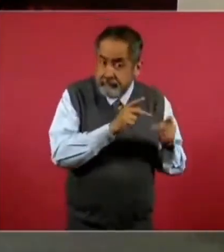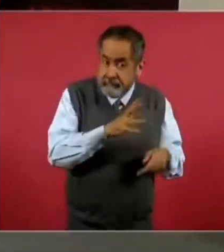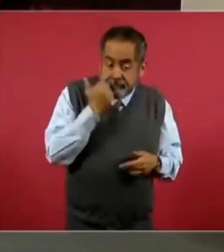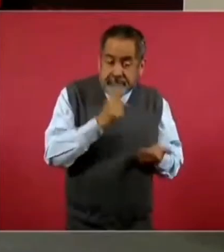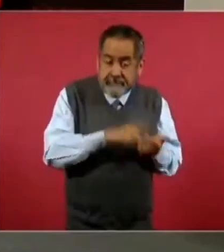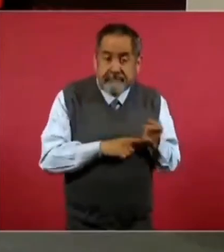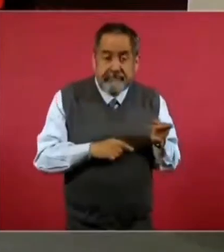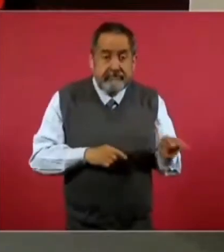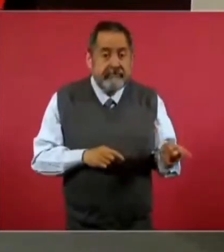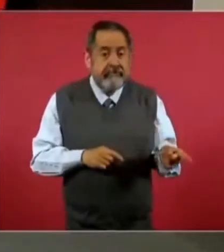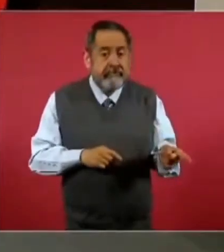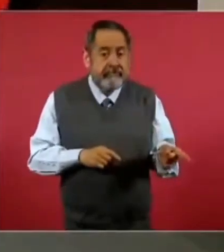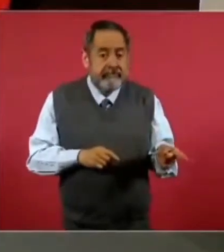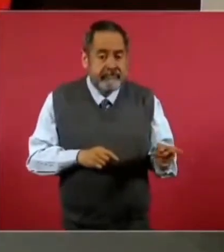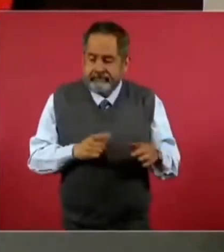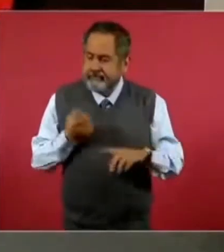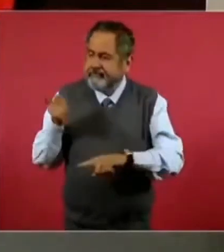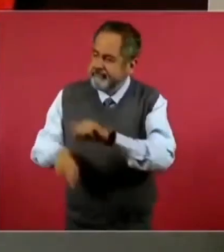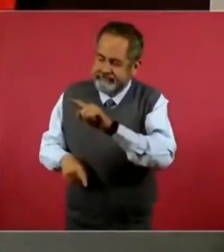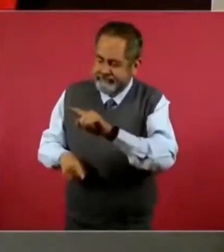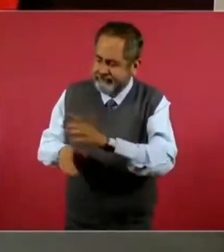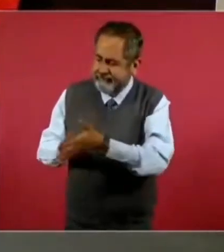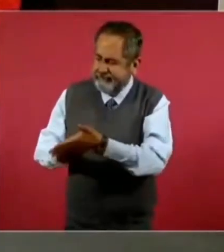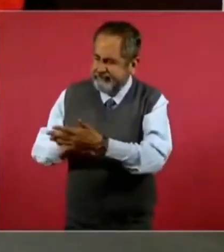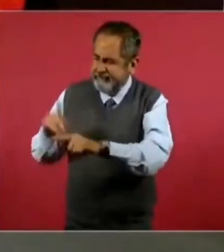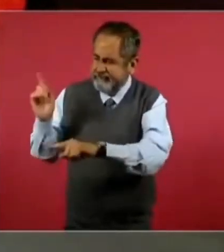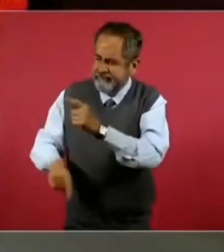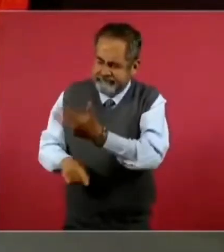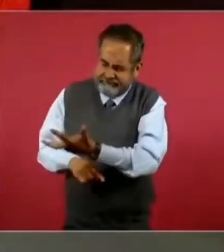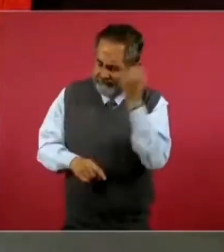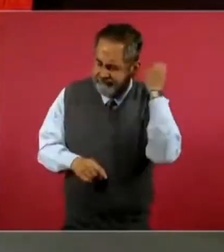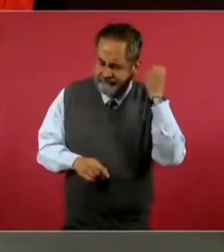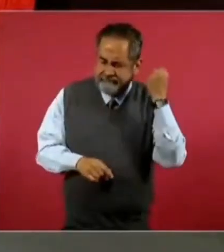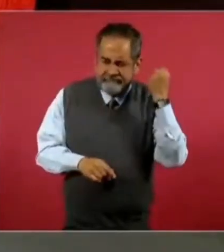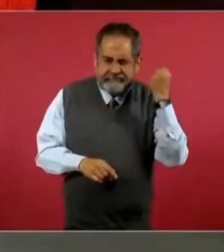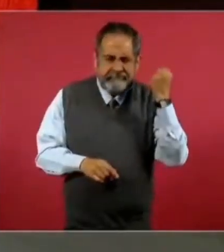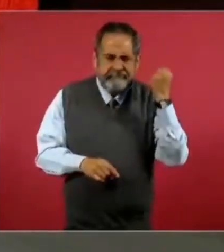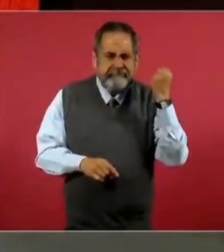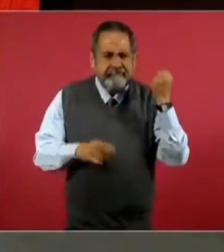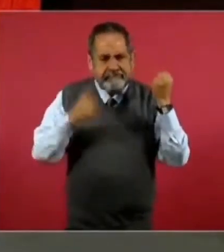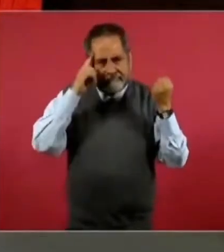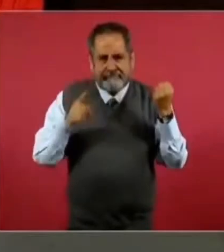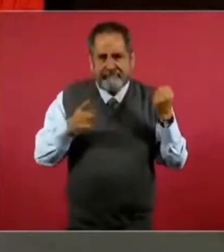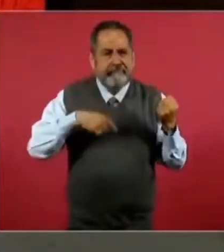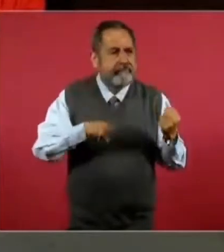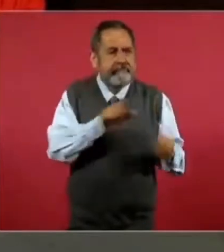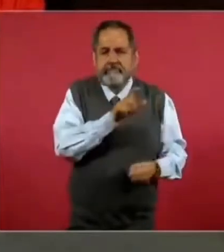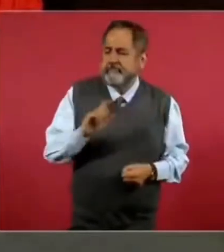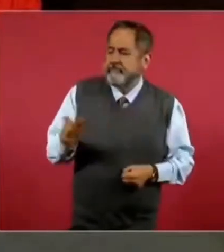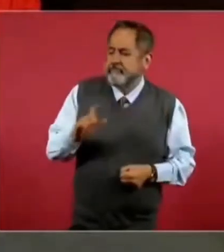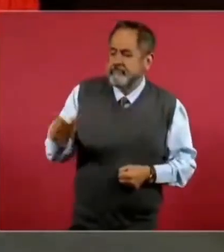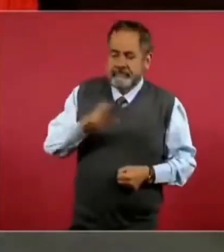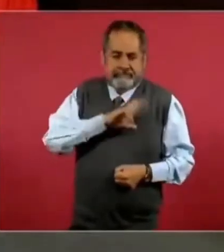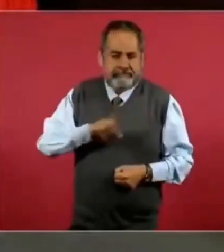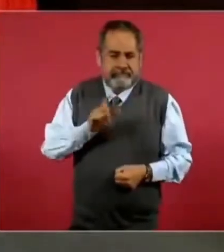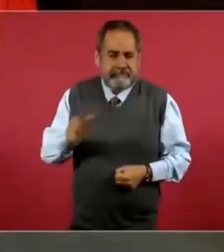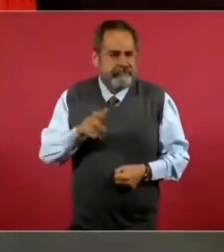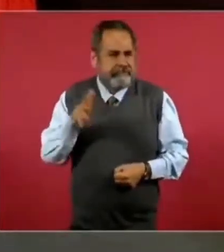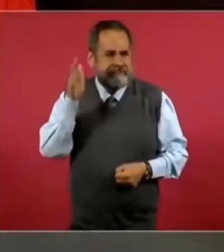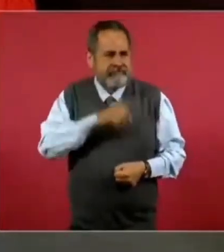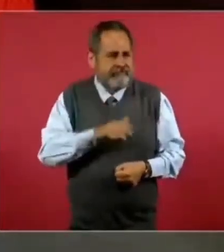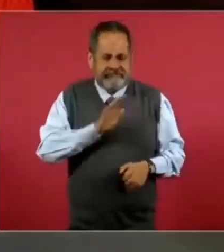de arrebatarle el petróleo, sobre todo la renta, los beneficios,